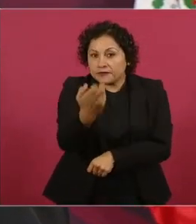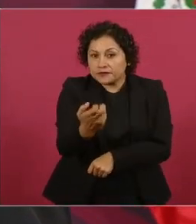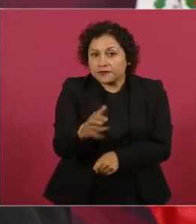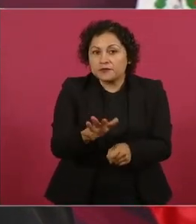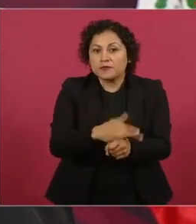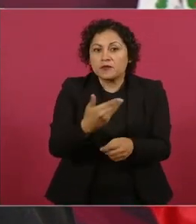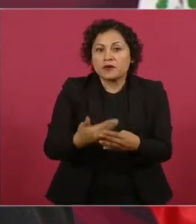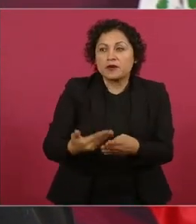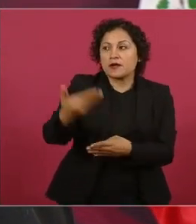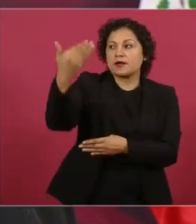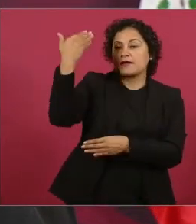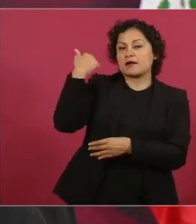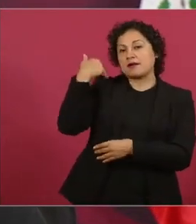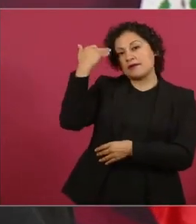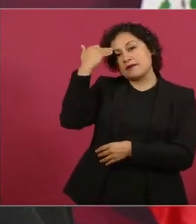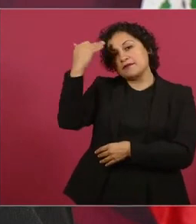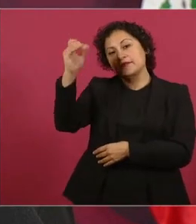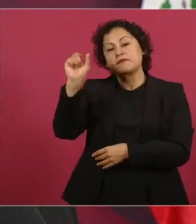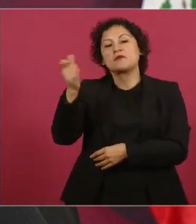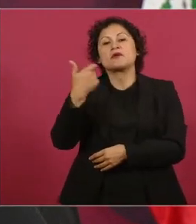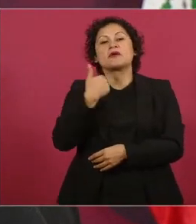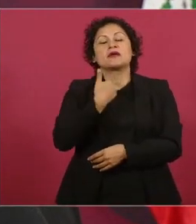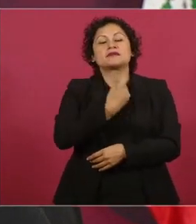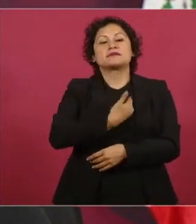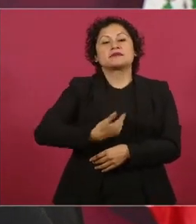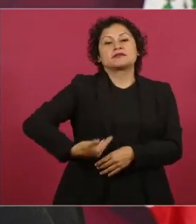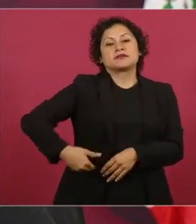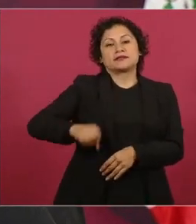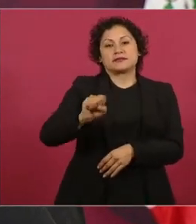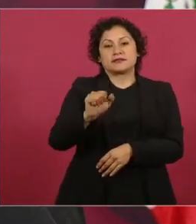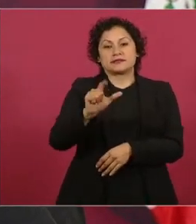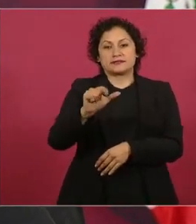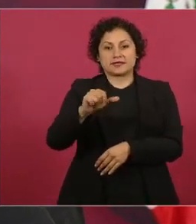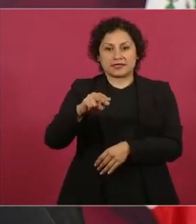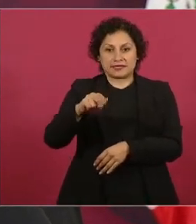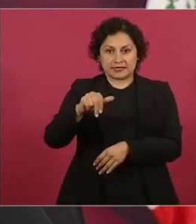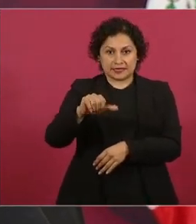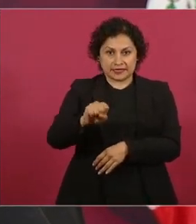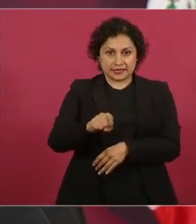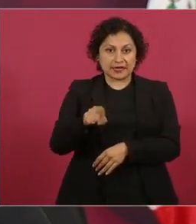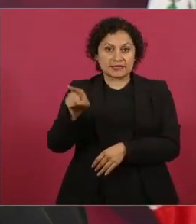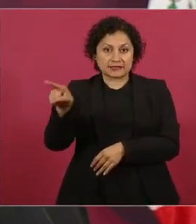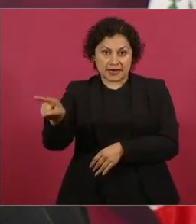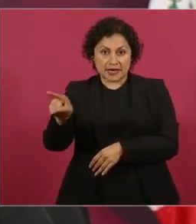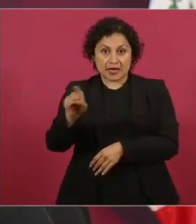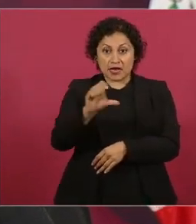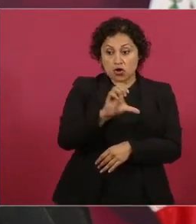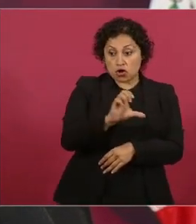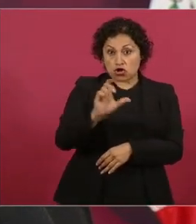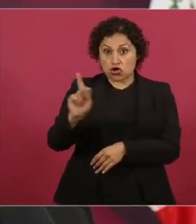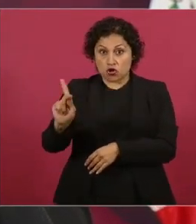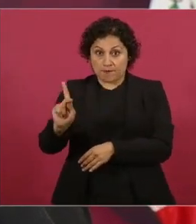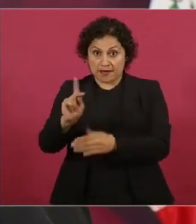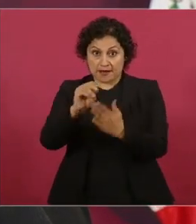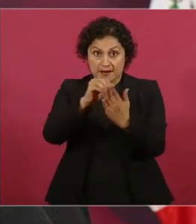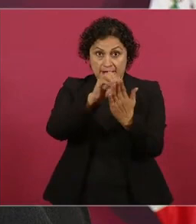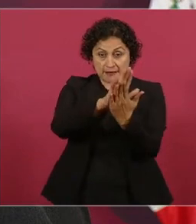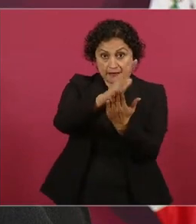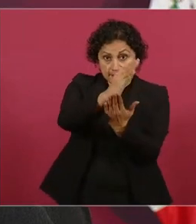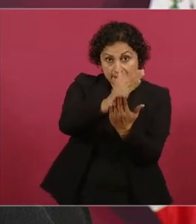modificó el Código Penal para que la corrupción no fuese delito